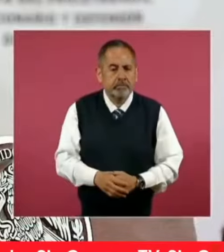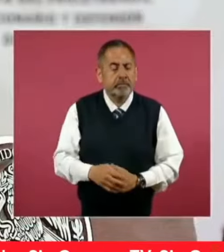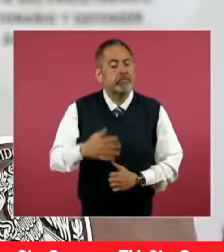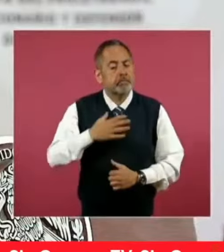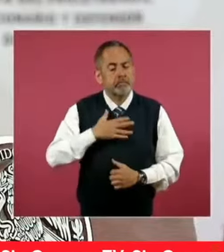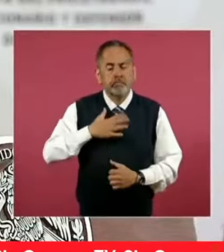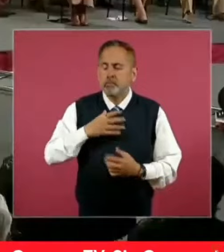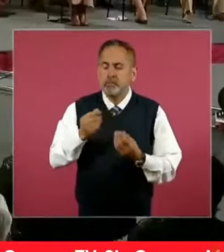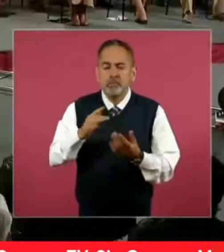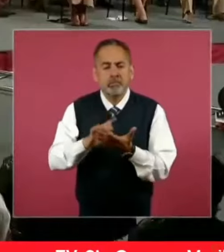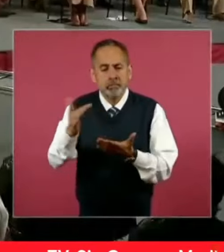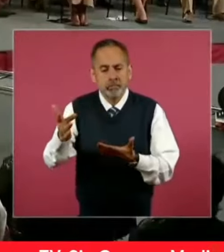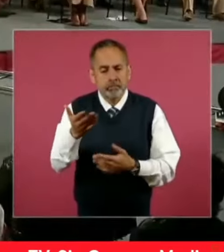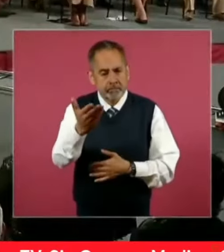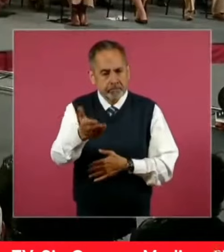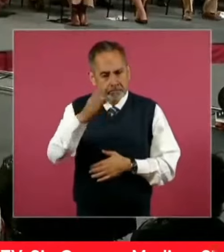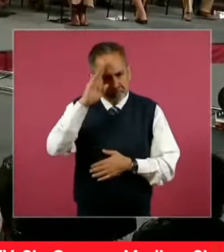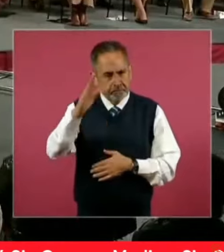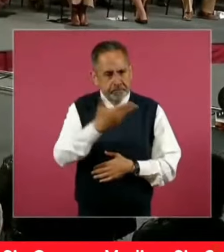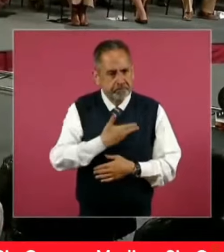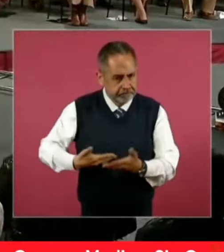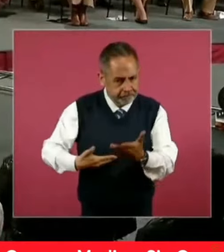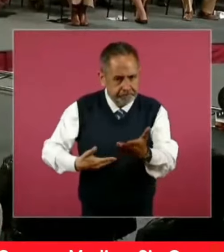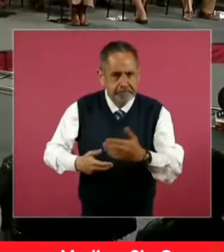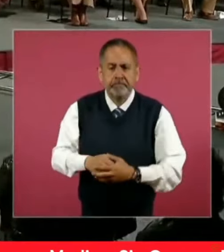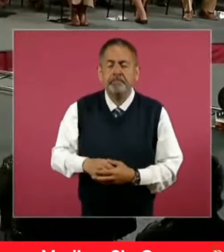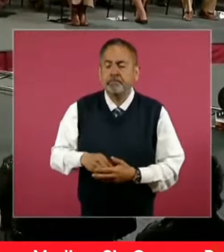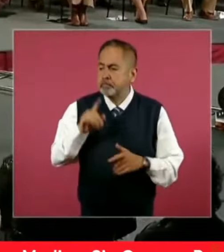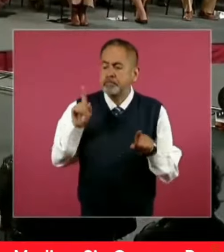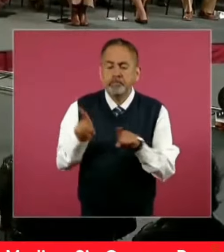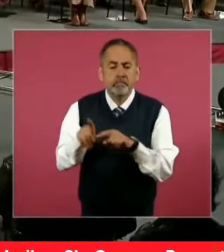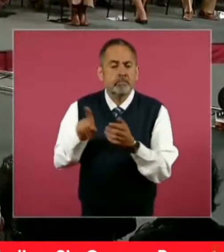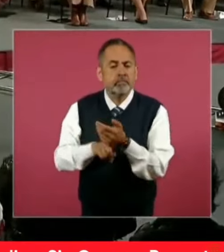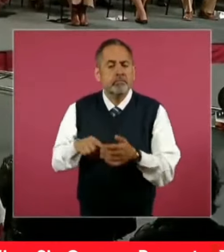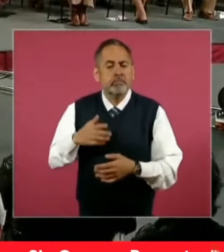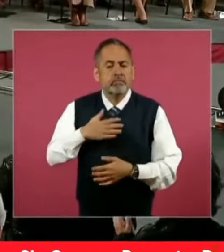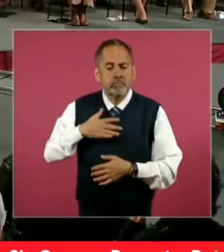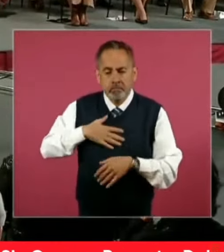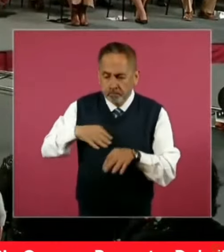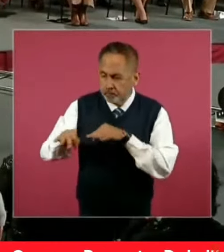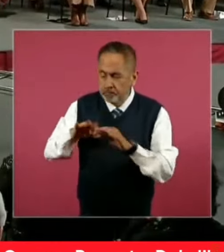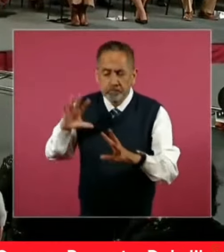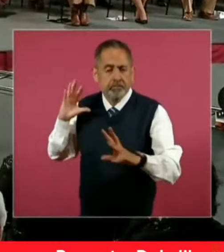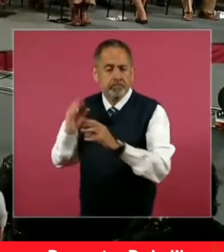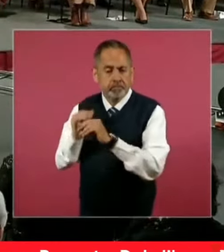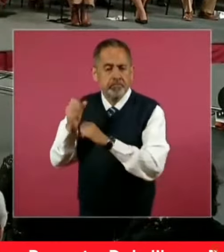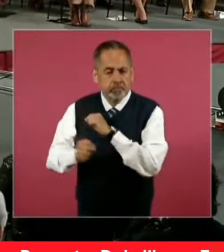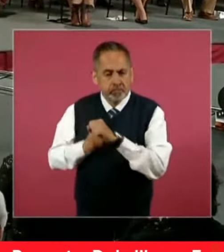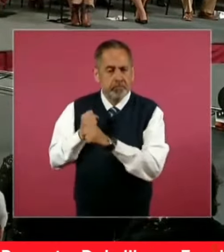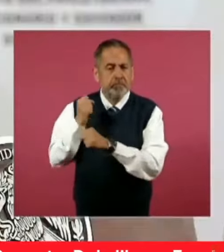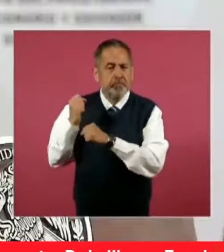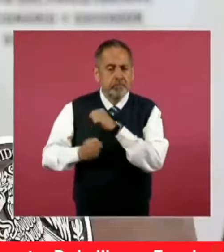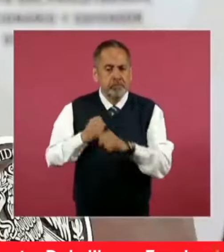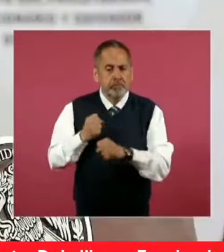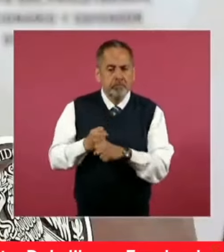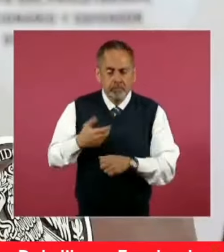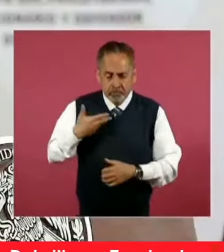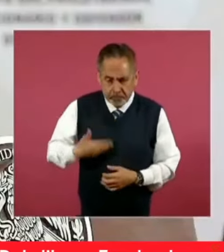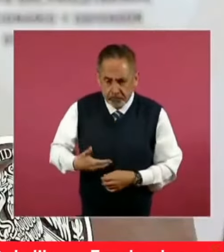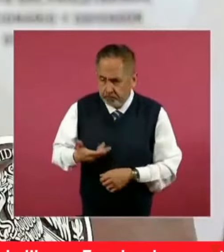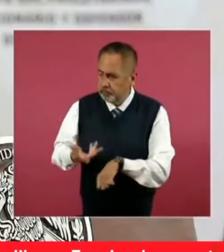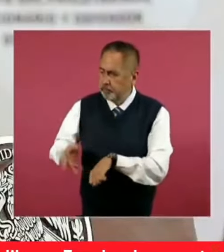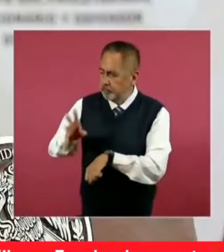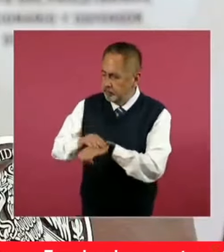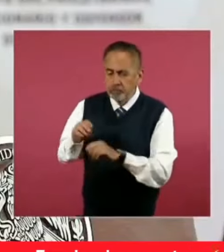Estoy muy agradecido con usted, señor presidente, y con el gran trabajo que se ha hecho en estos años, el que me permitan, junto